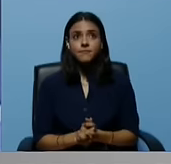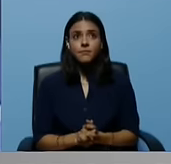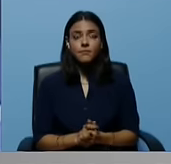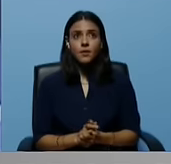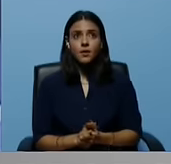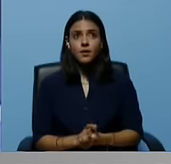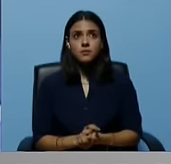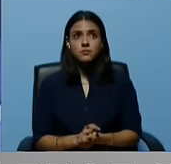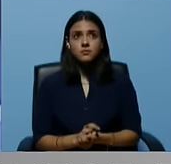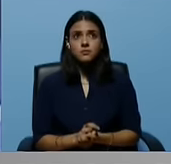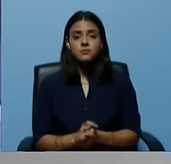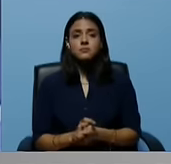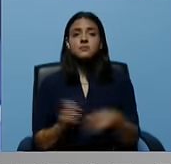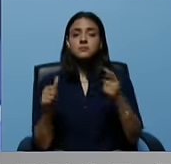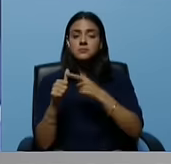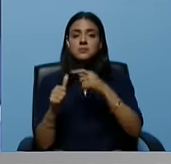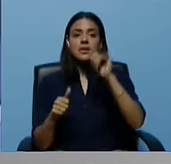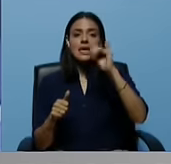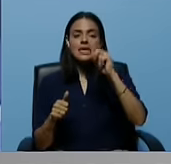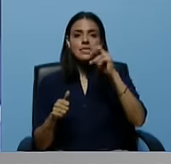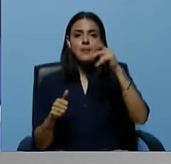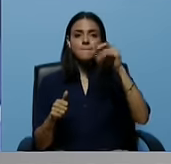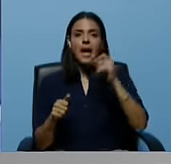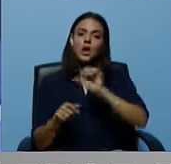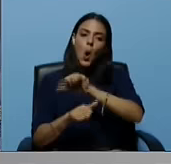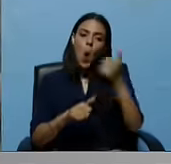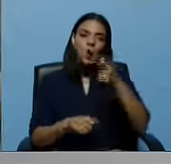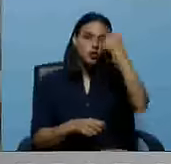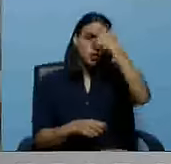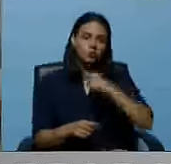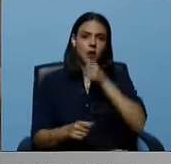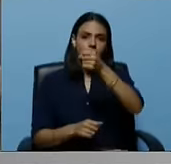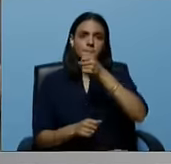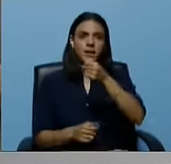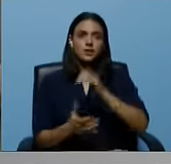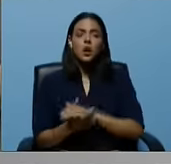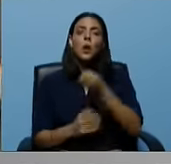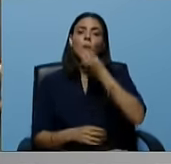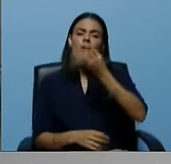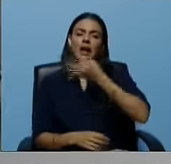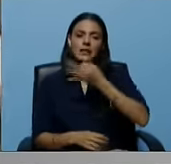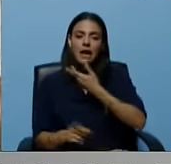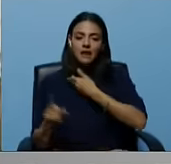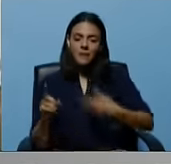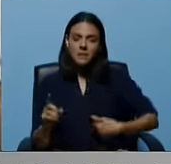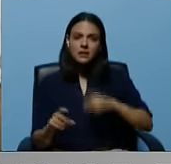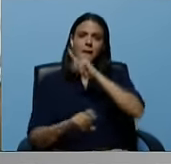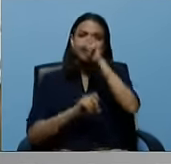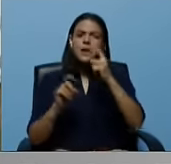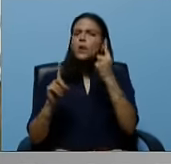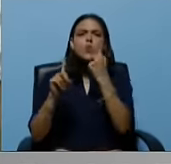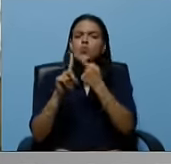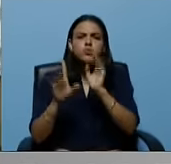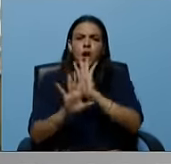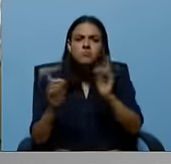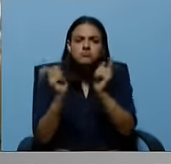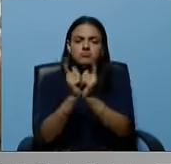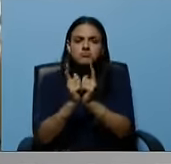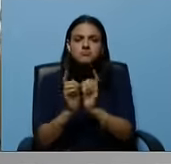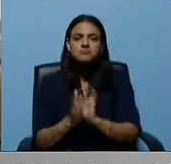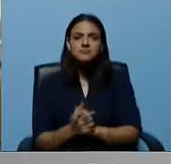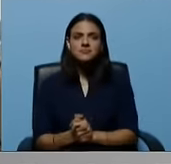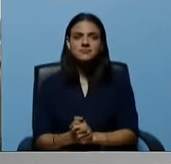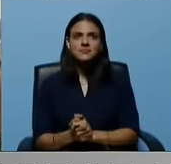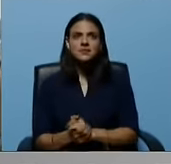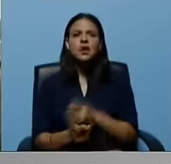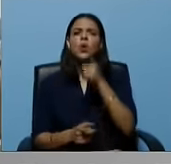Por Hispan TV, Marco Salgado. ¿Cómo está, presidente? Buenas tardes. Una pregunta en este caso.